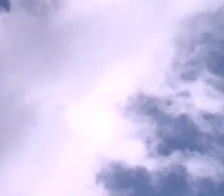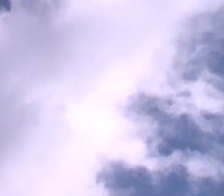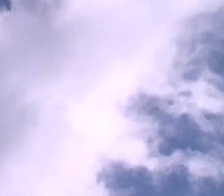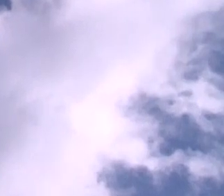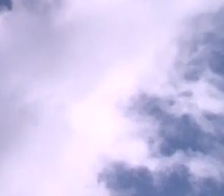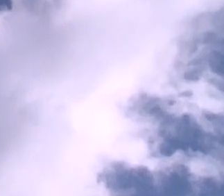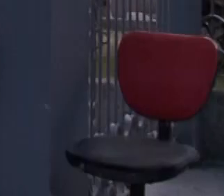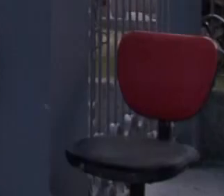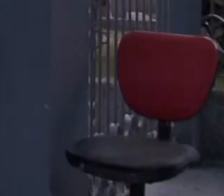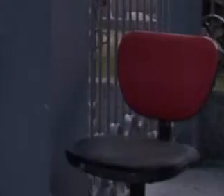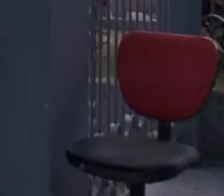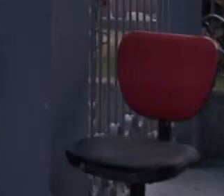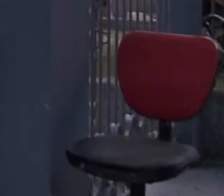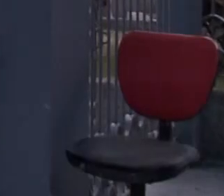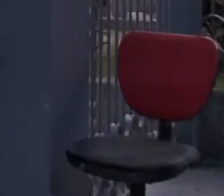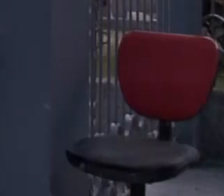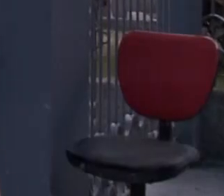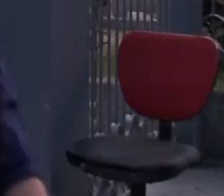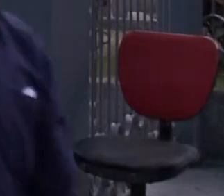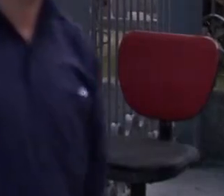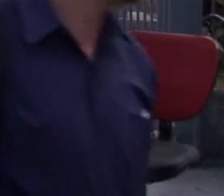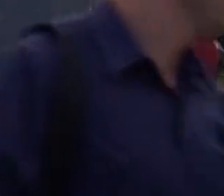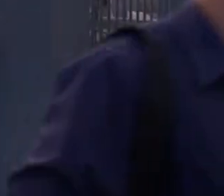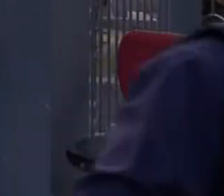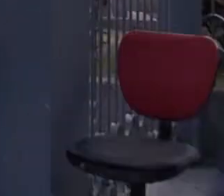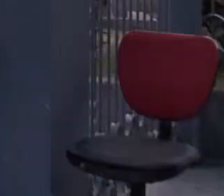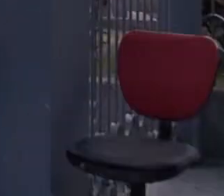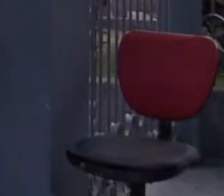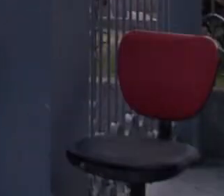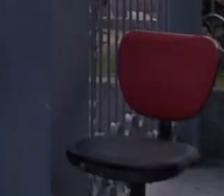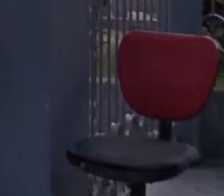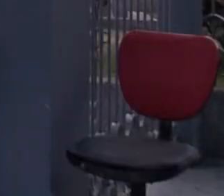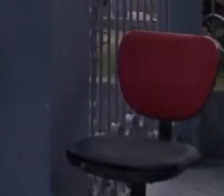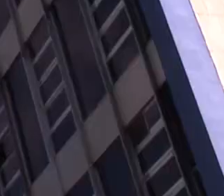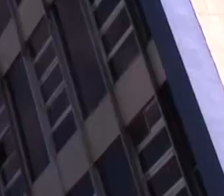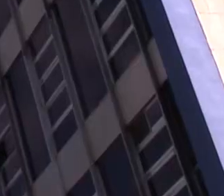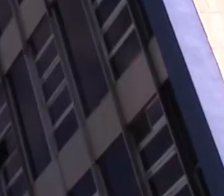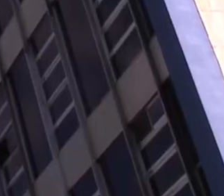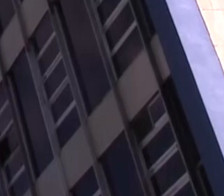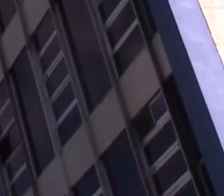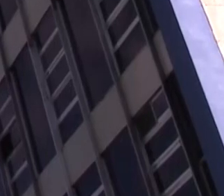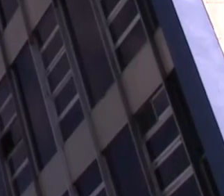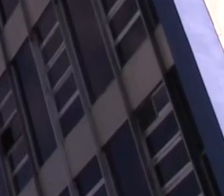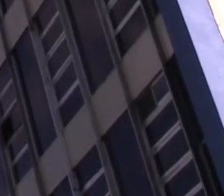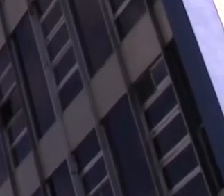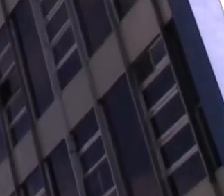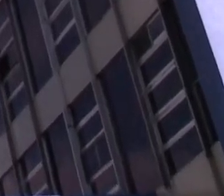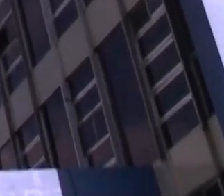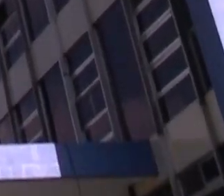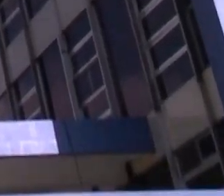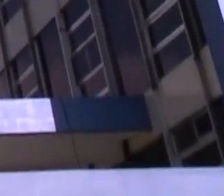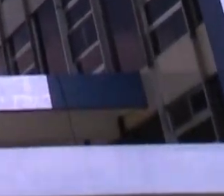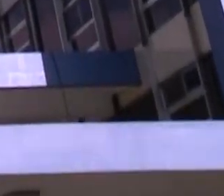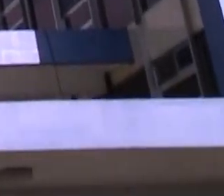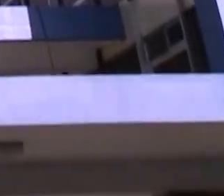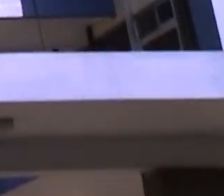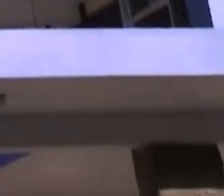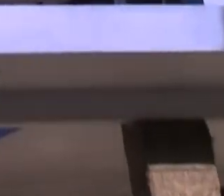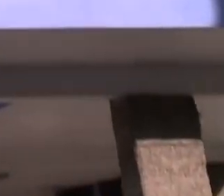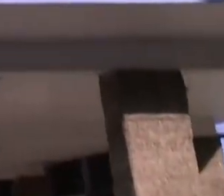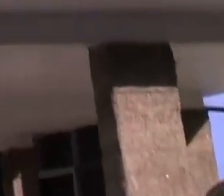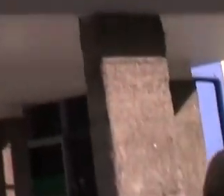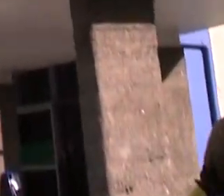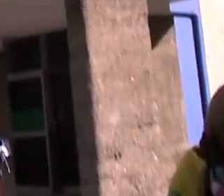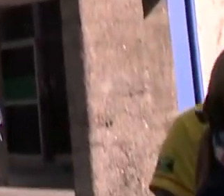No son suficientes para hacer frente a los gastos corrientes mencionó que la última auditoría externa de una firma privada del